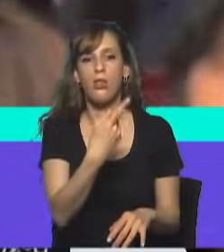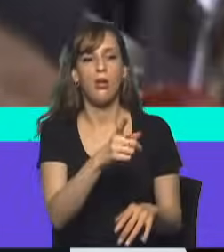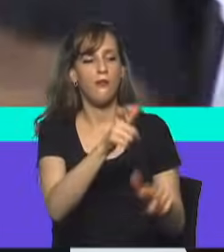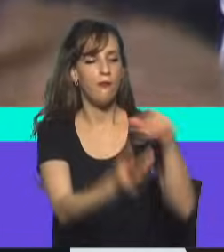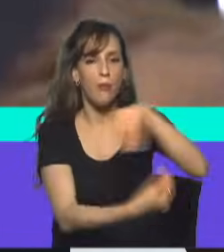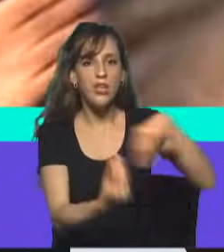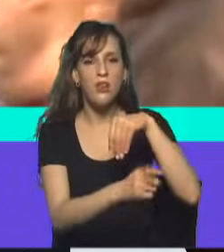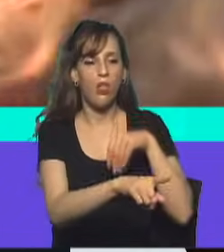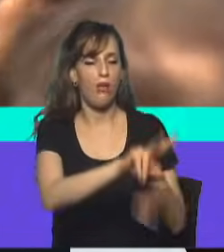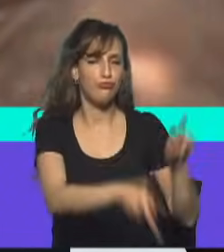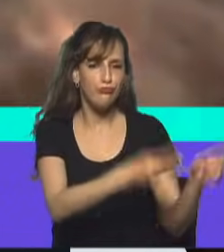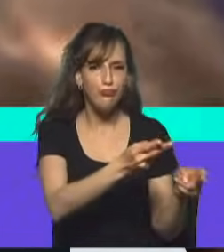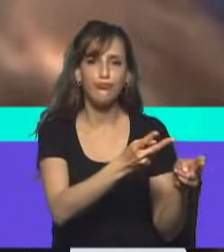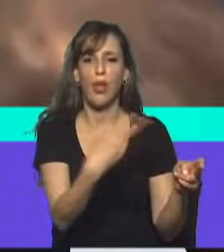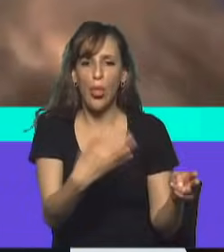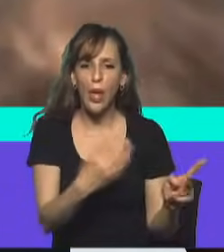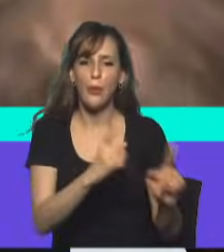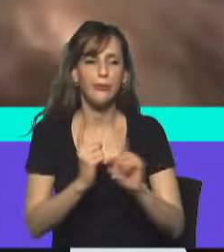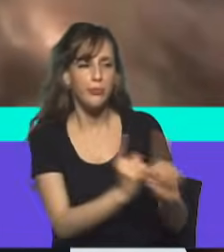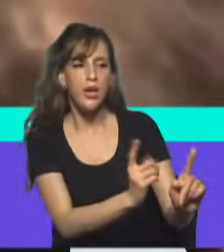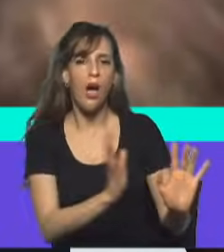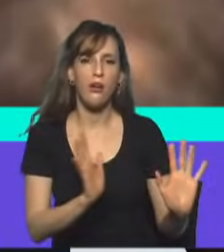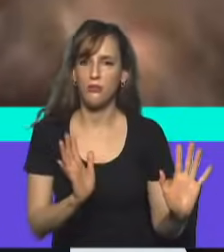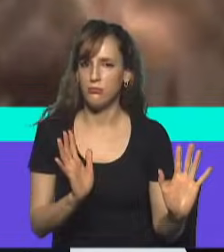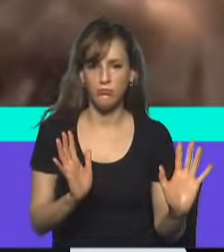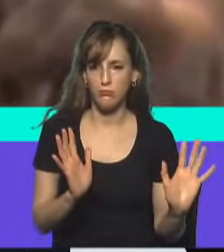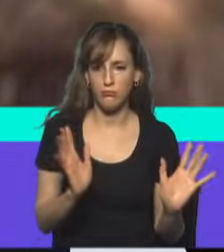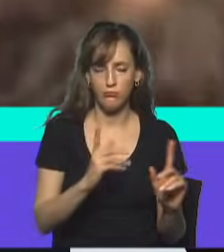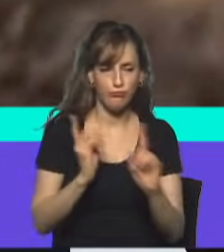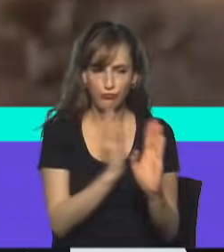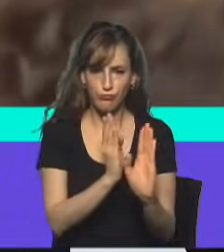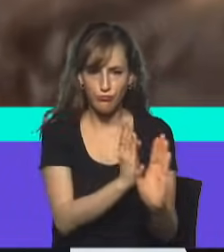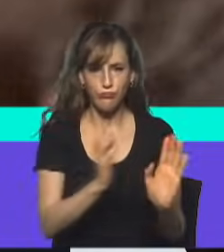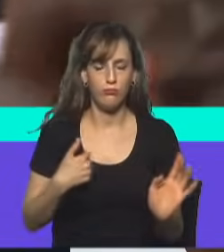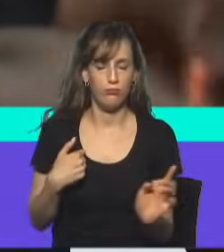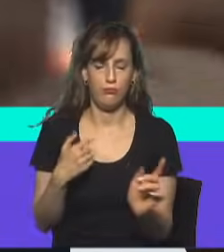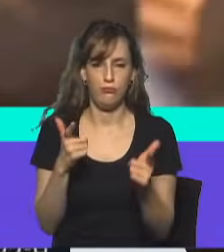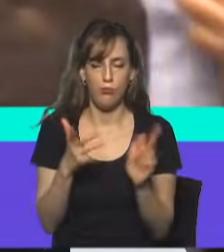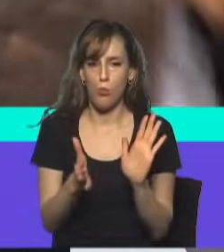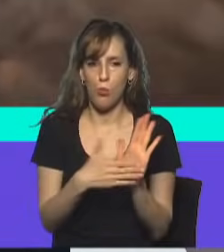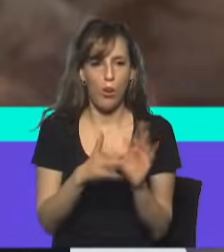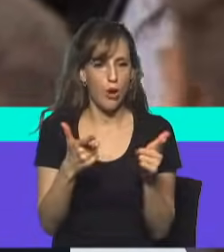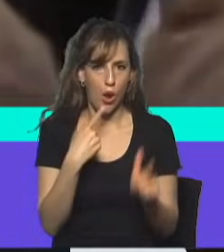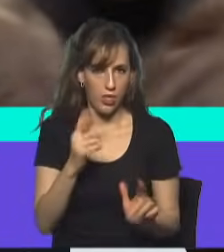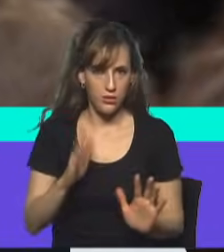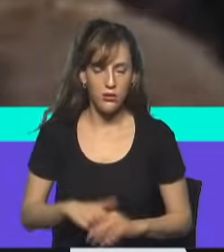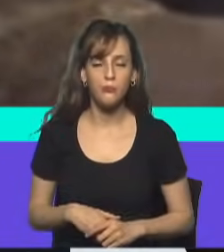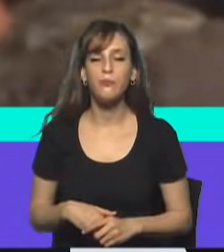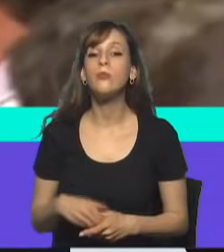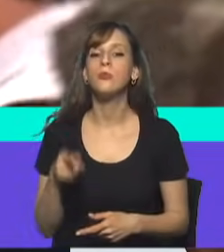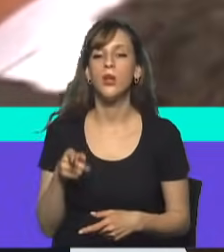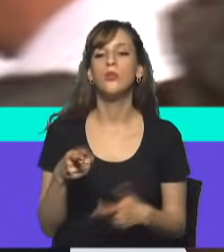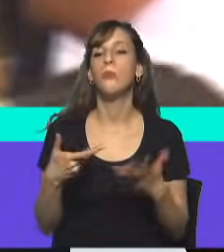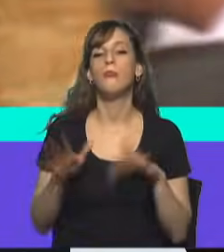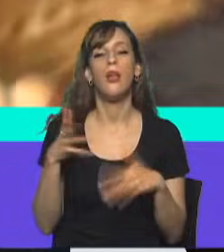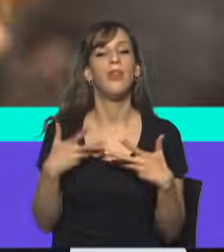menos que se benefició de esas tareas de inteligencia realizadas de manera ilegal. Es una defensa técnica que tiene que ver con